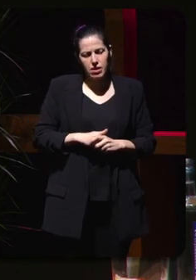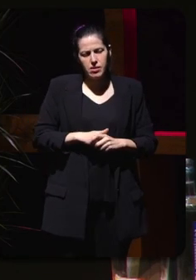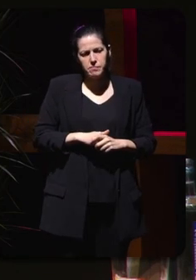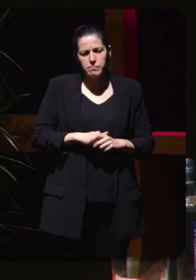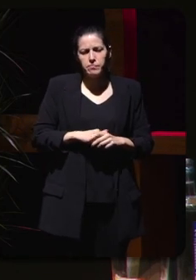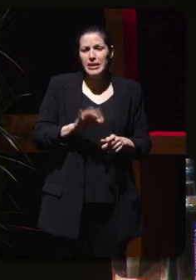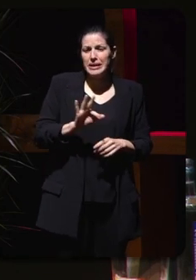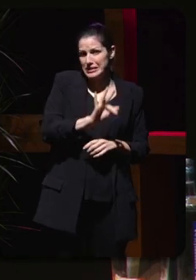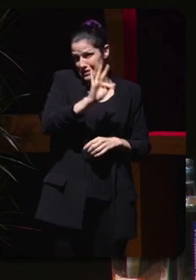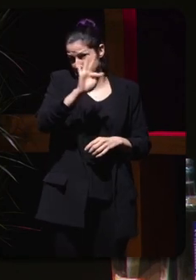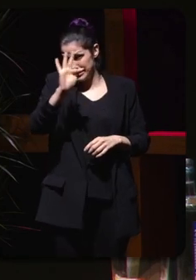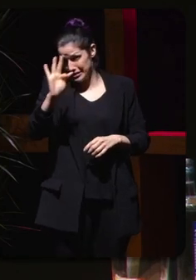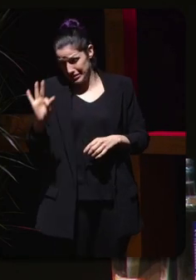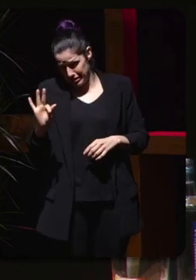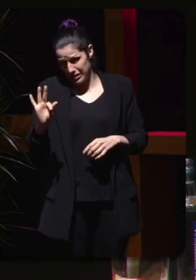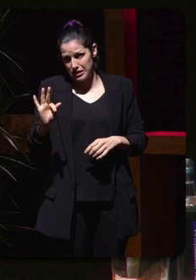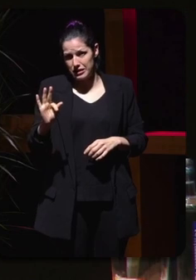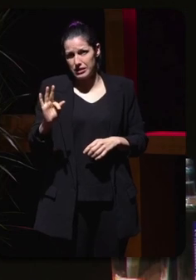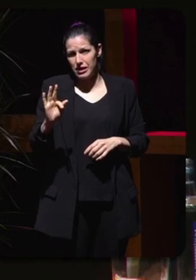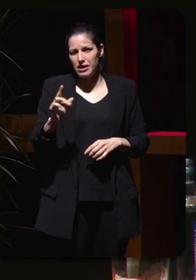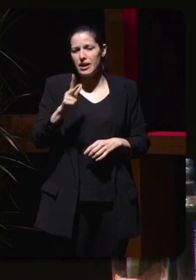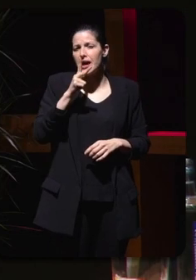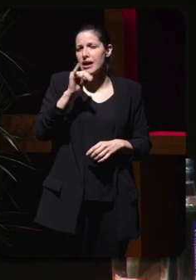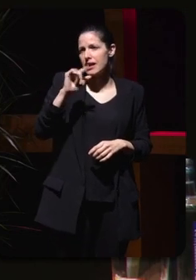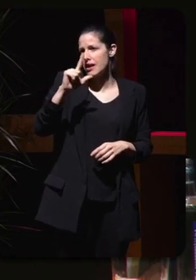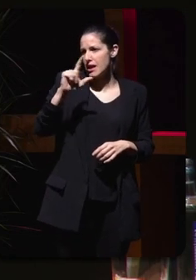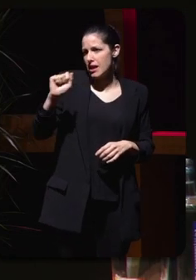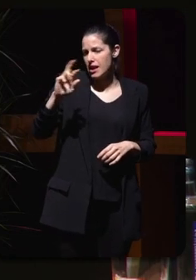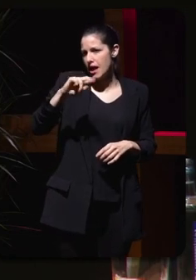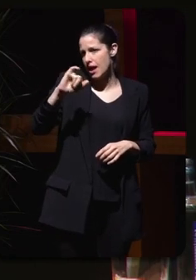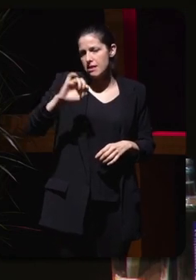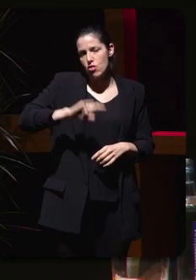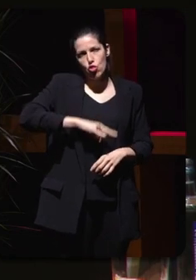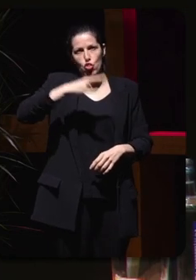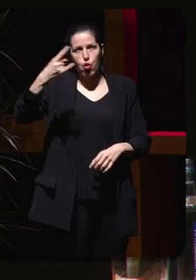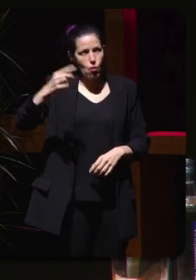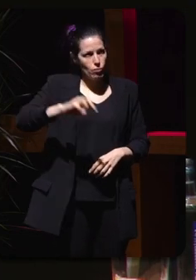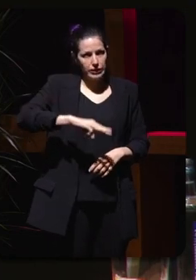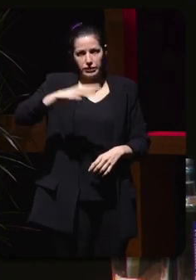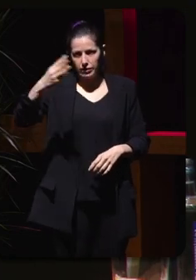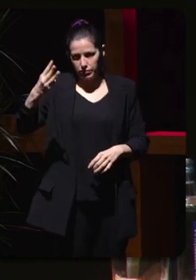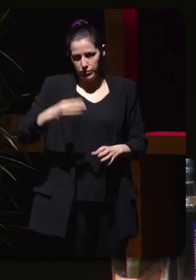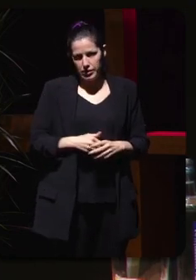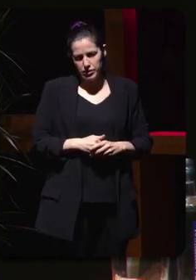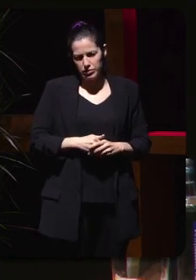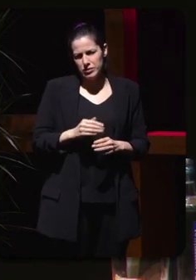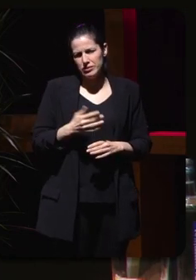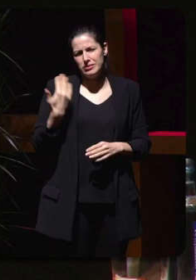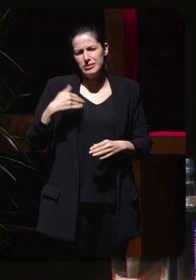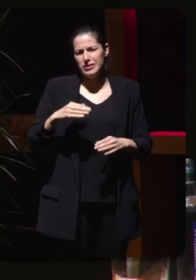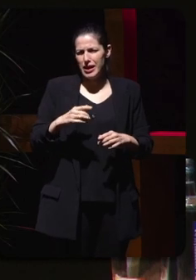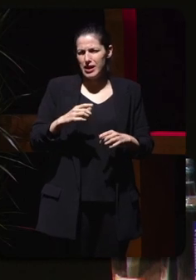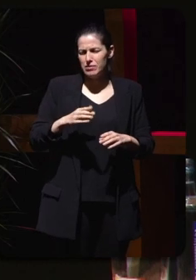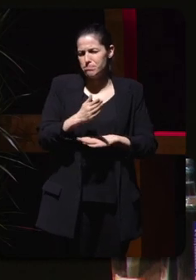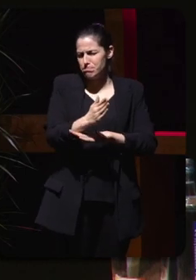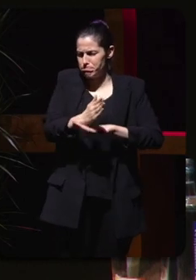más adelante, cuando ya entra Hillary Clinton, ya se duplica o se triplica, ¿no?, los ataques sexistas